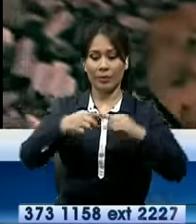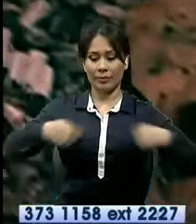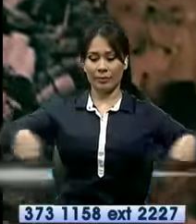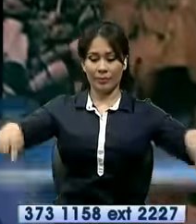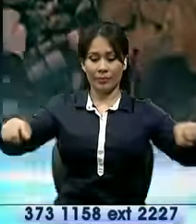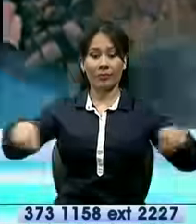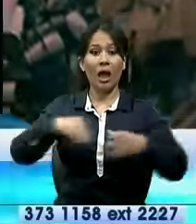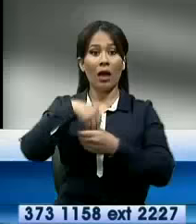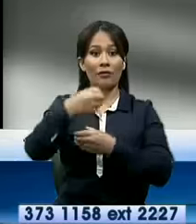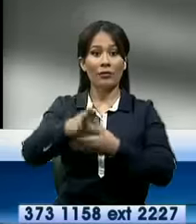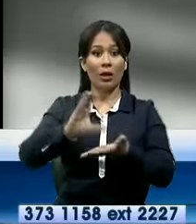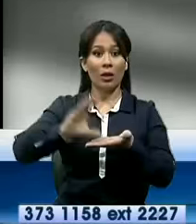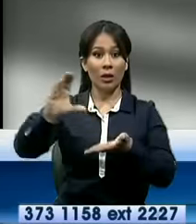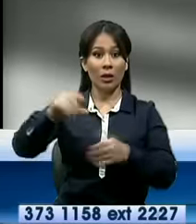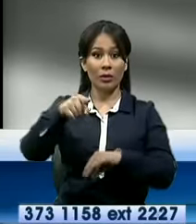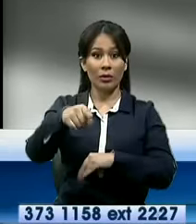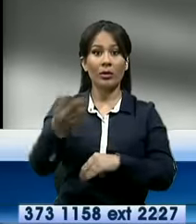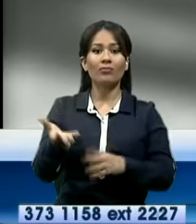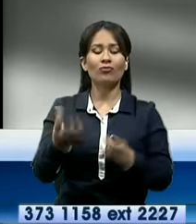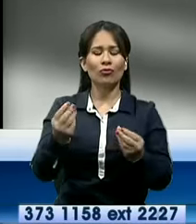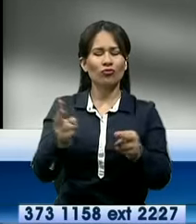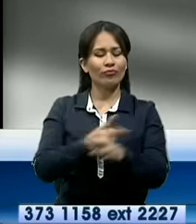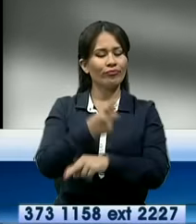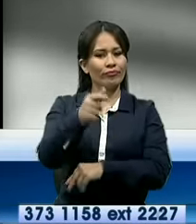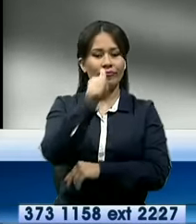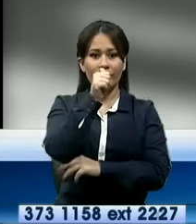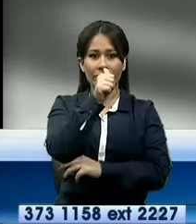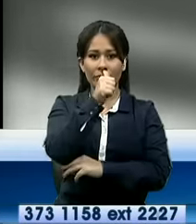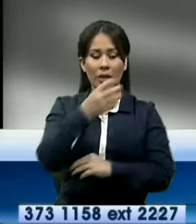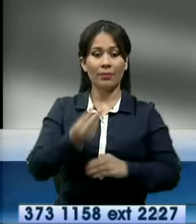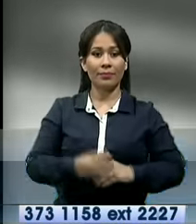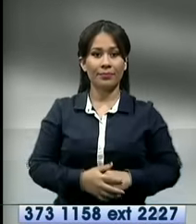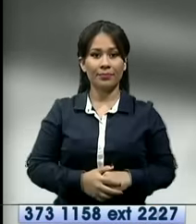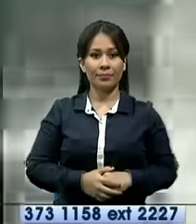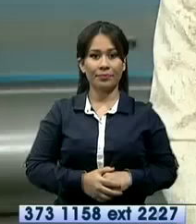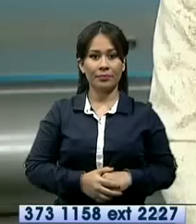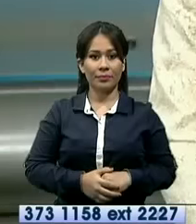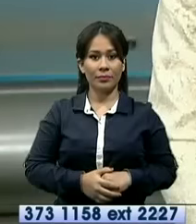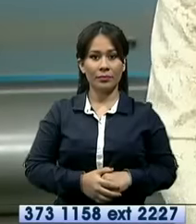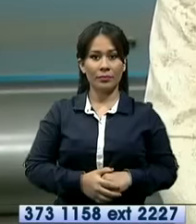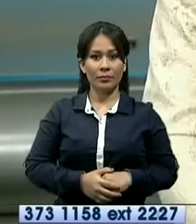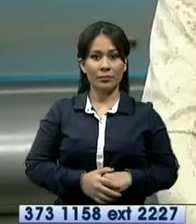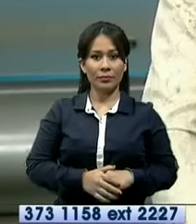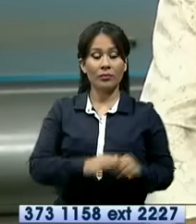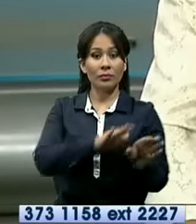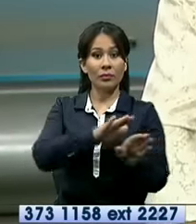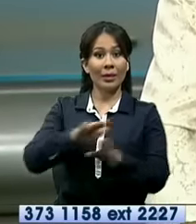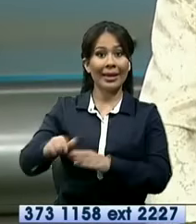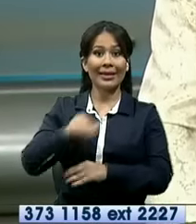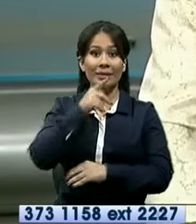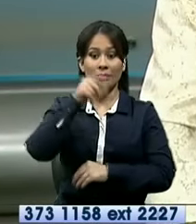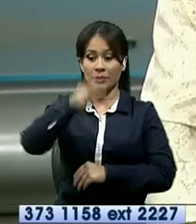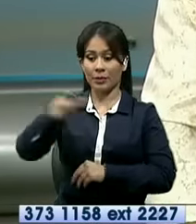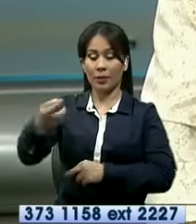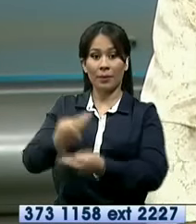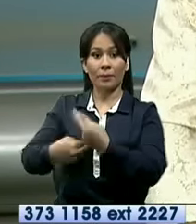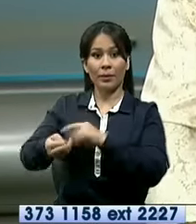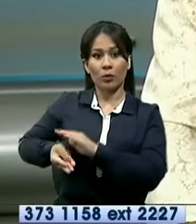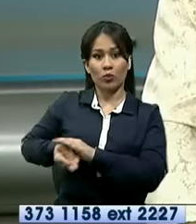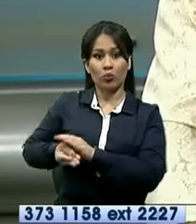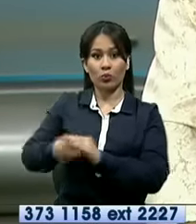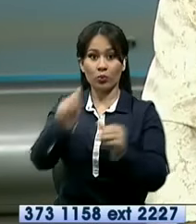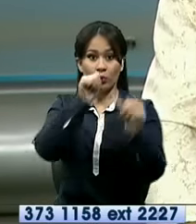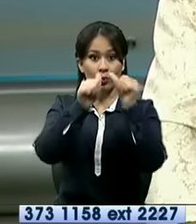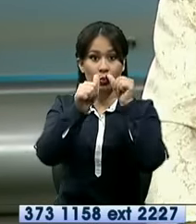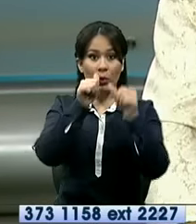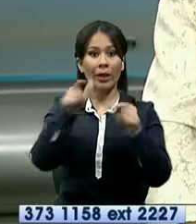los colegios del cantón. Informó Luxiola Salazar. Presuntos microexpendedores de droga fueron